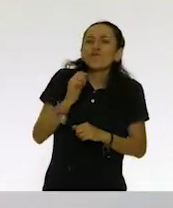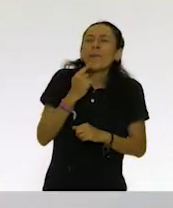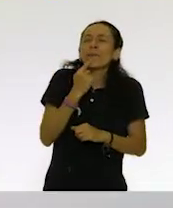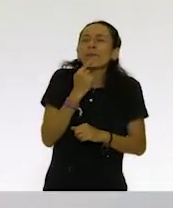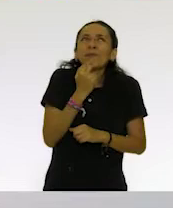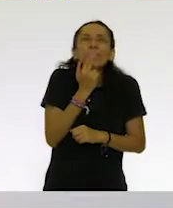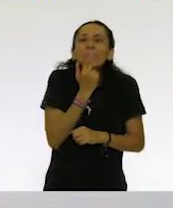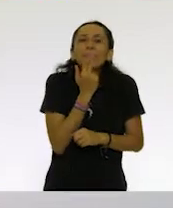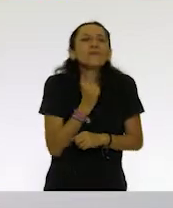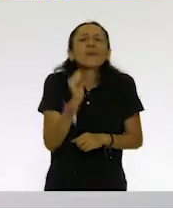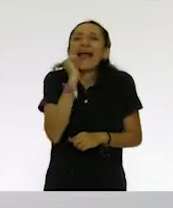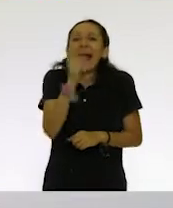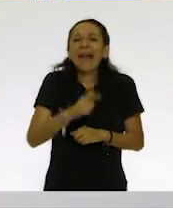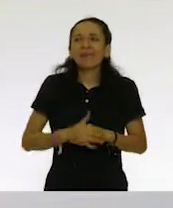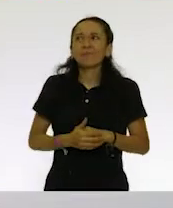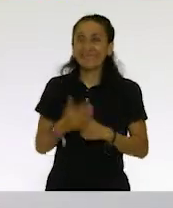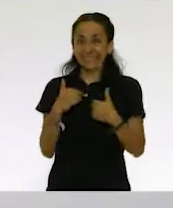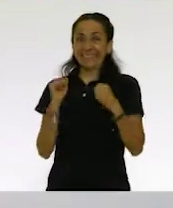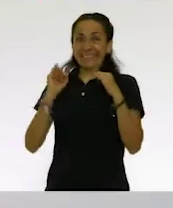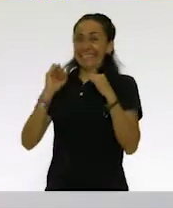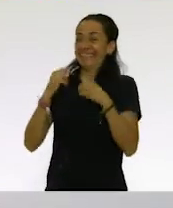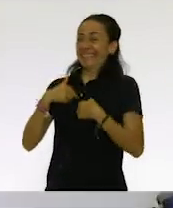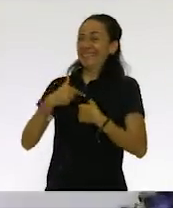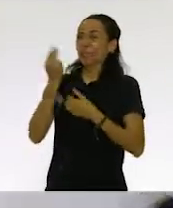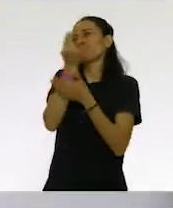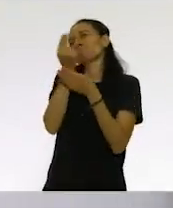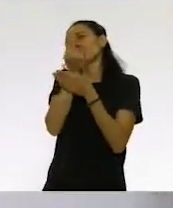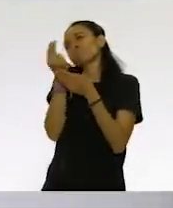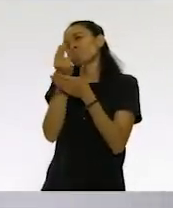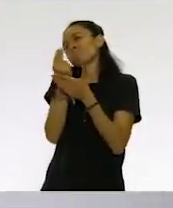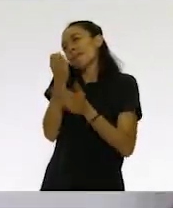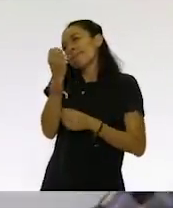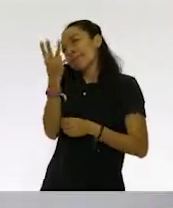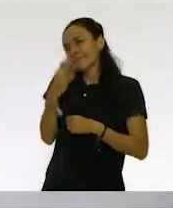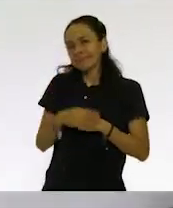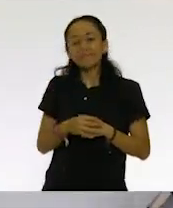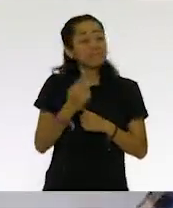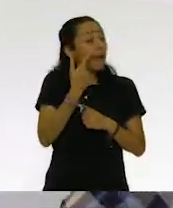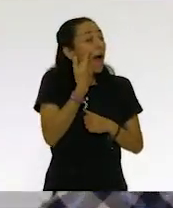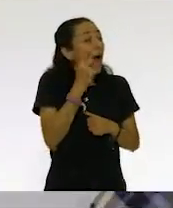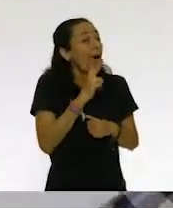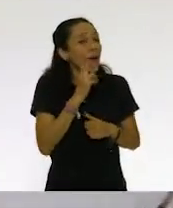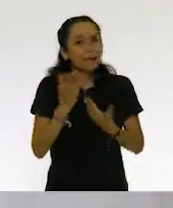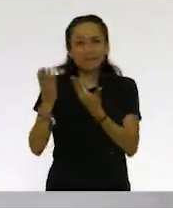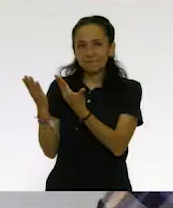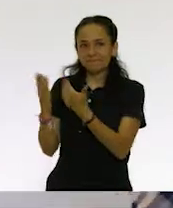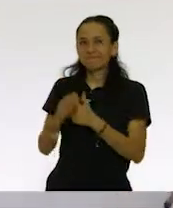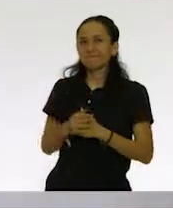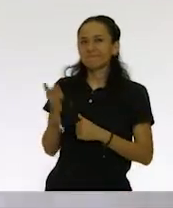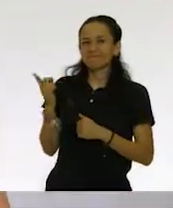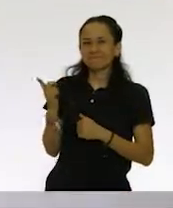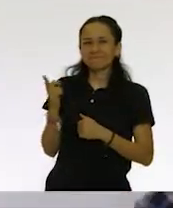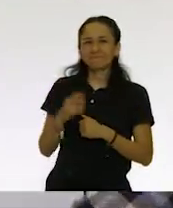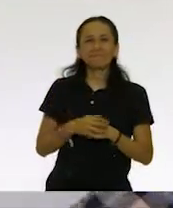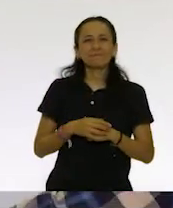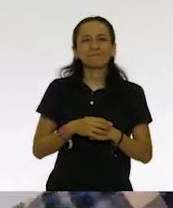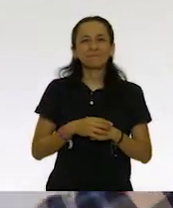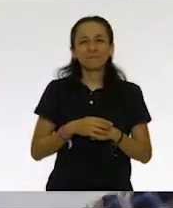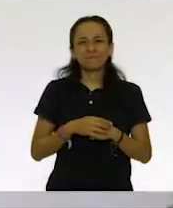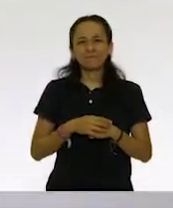dibujar tres. Ajá. Ahí va. A ver. Una, dos, tres.